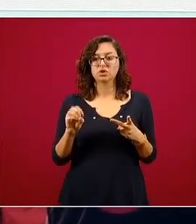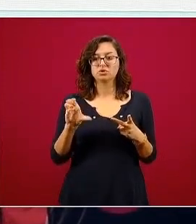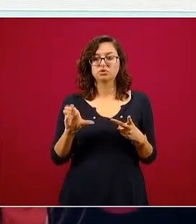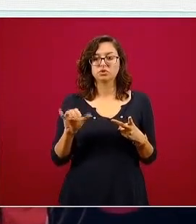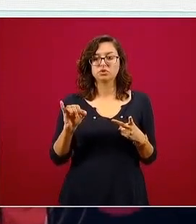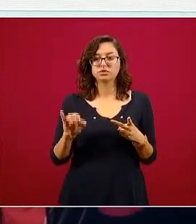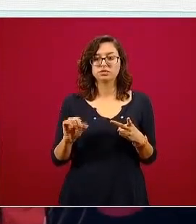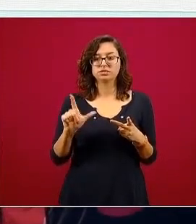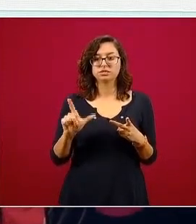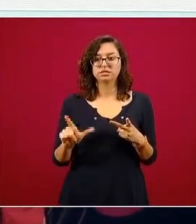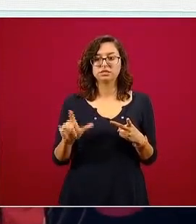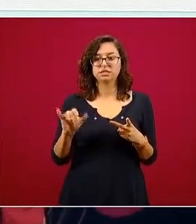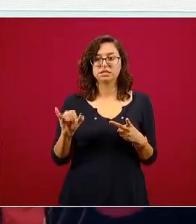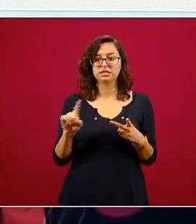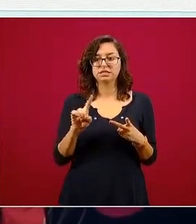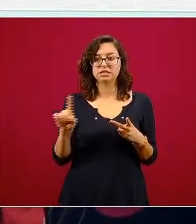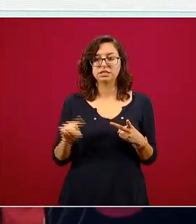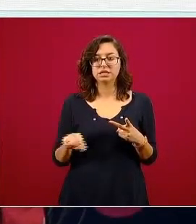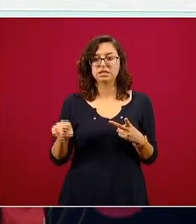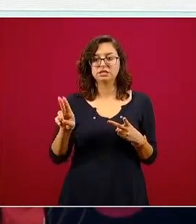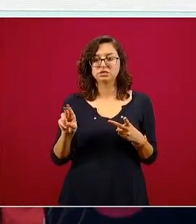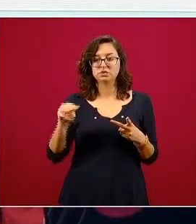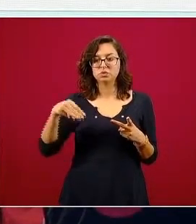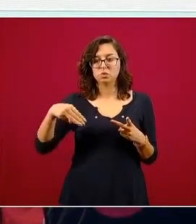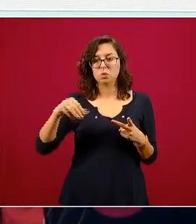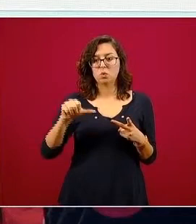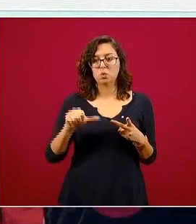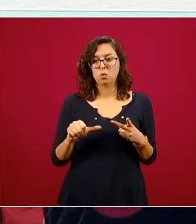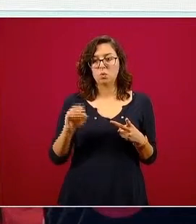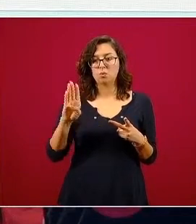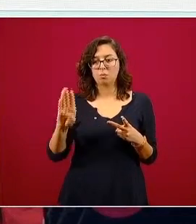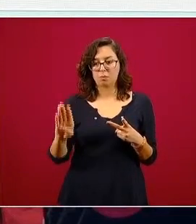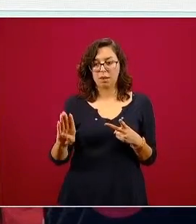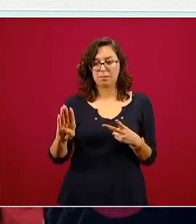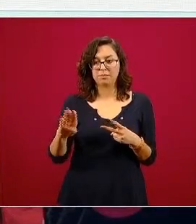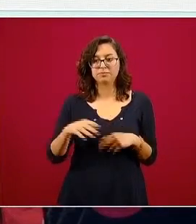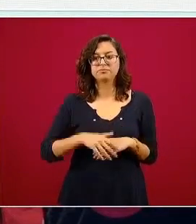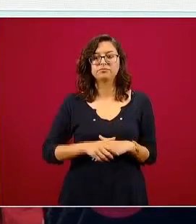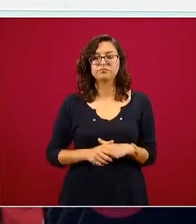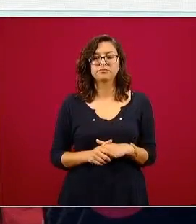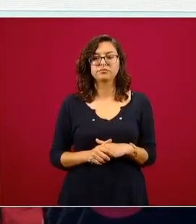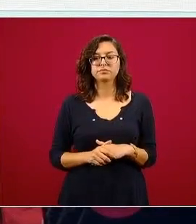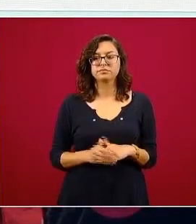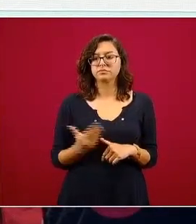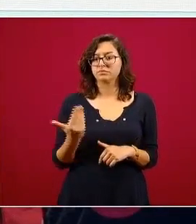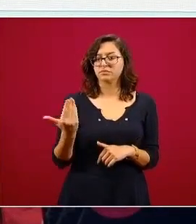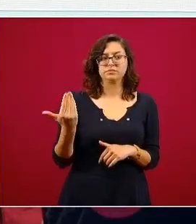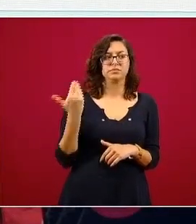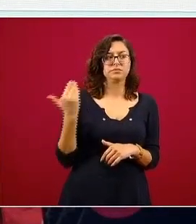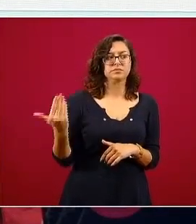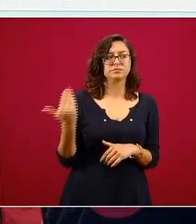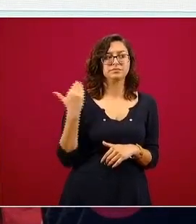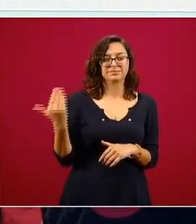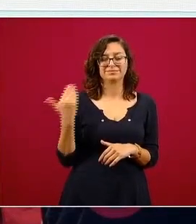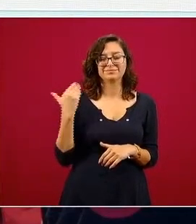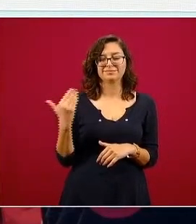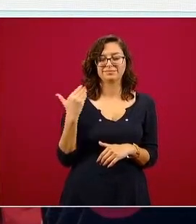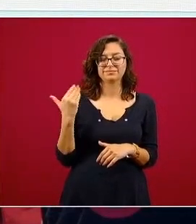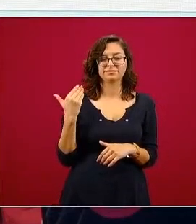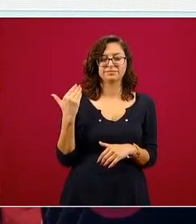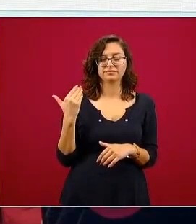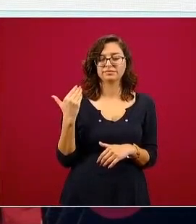tocilizumab, bueno, el tocilizumab, los resultados que acaban de salir hace menos